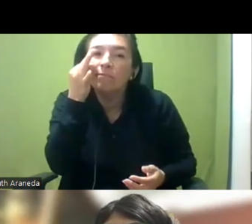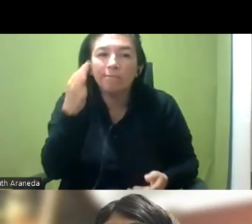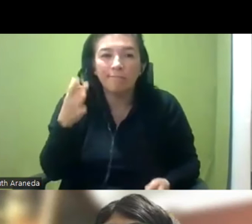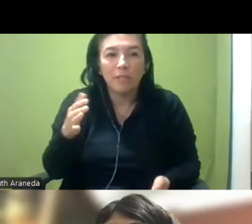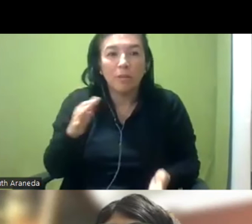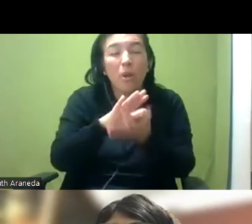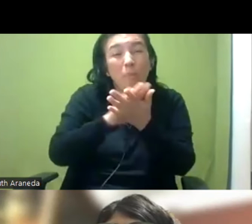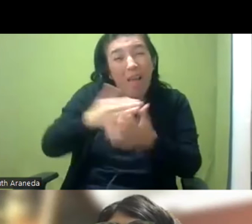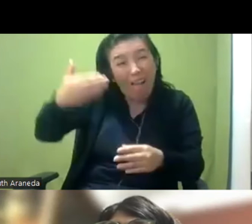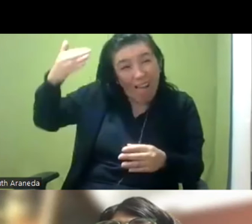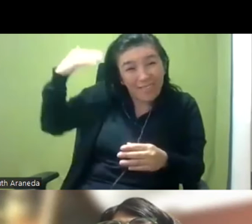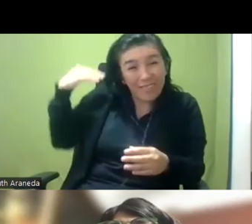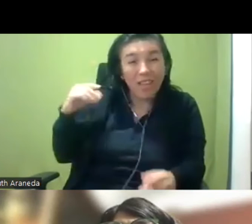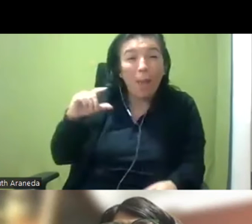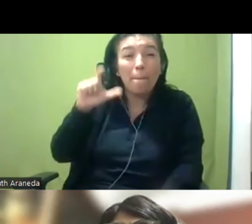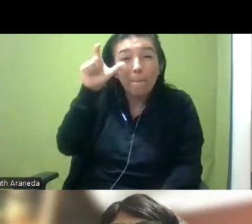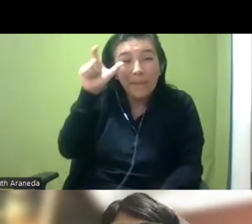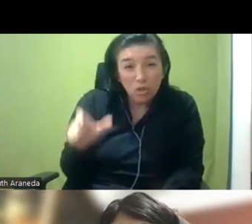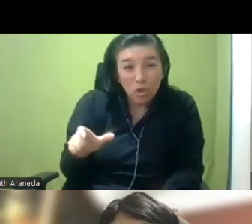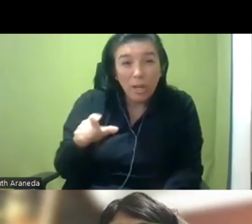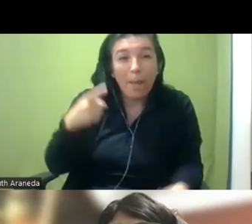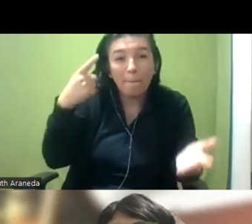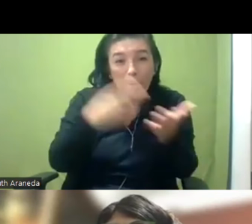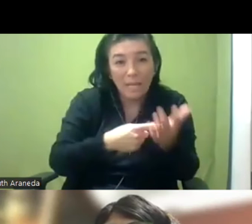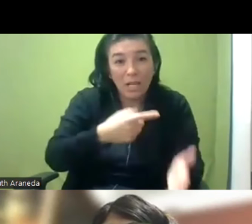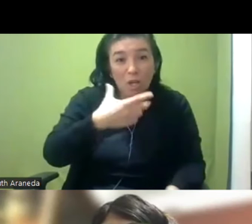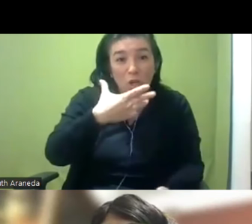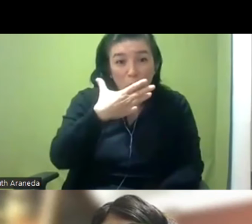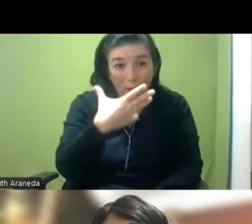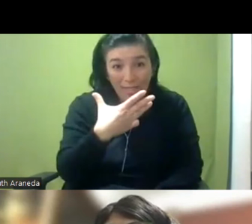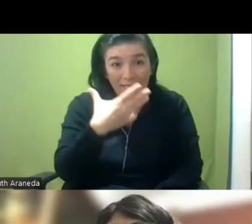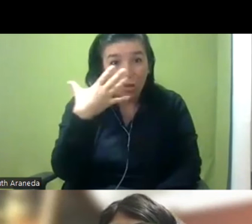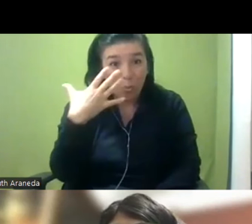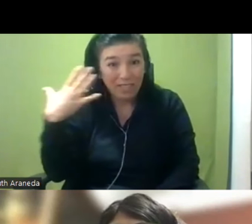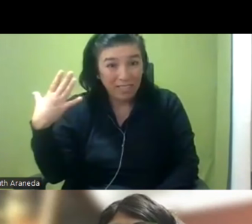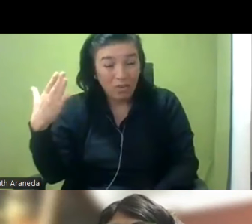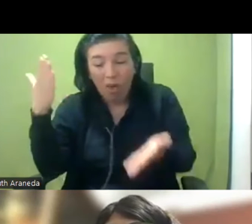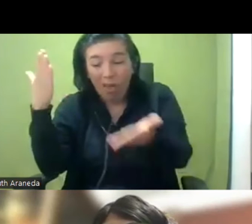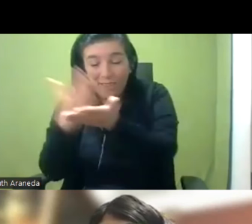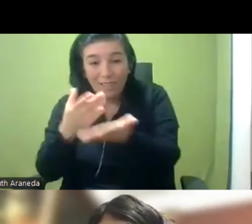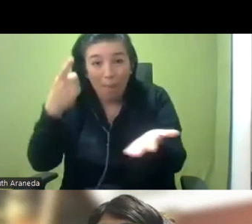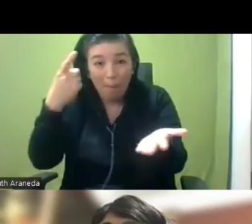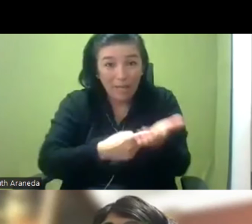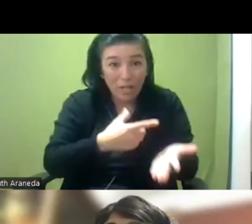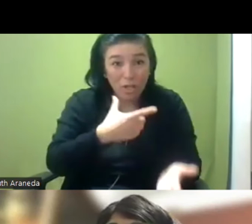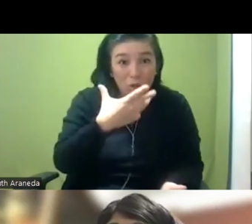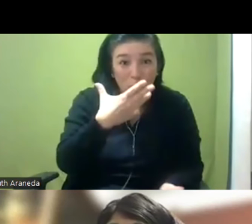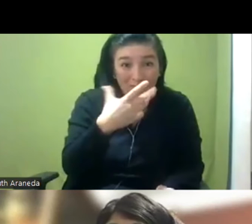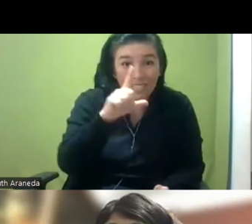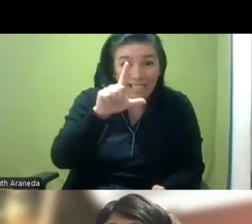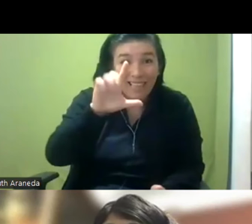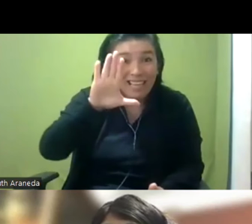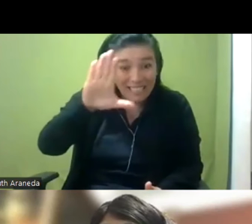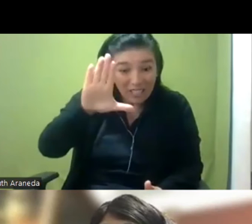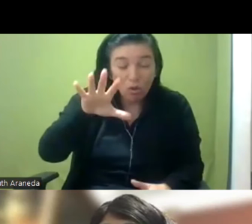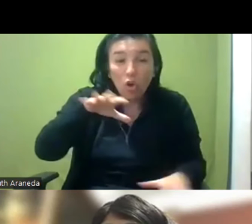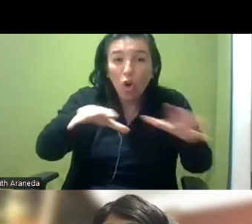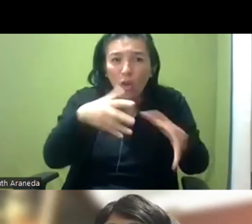Gustavo Lepage entre el 1955 y 1975 aproximadamente. Ese